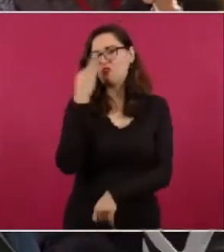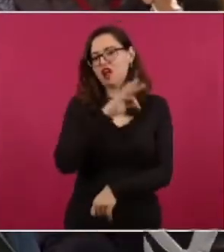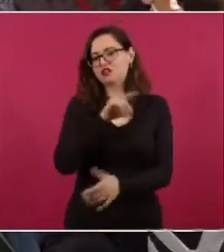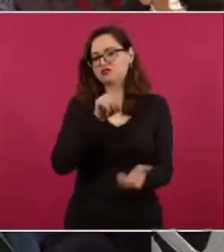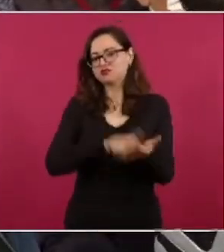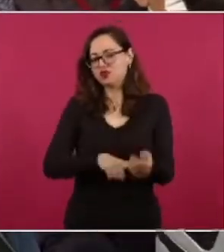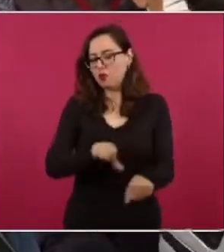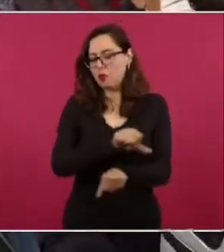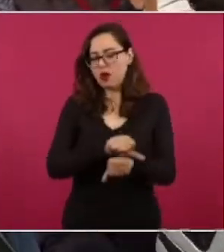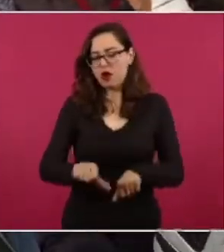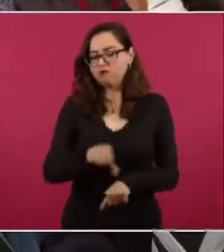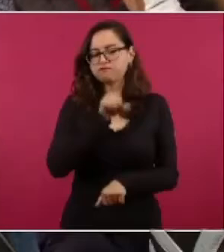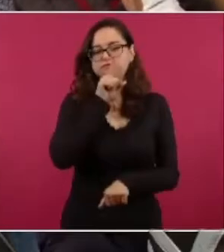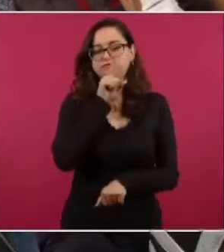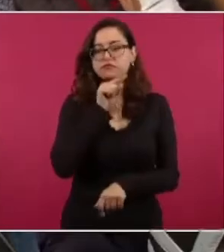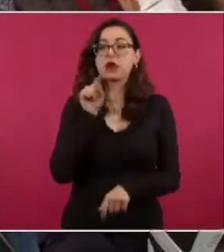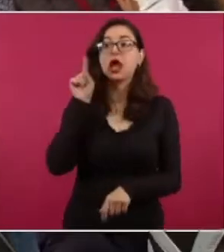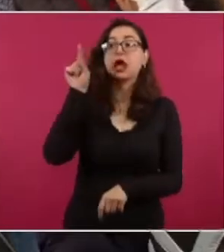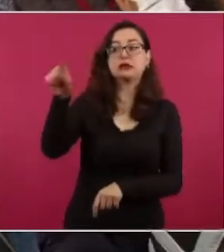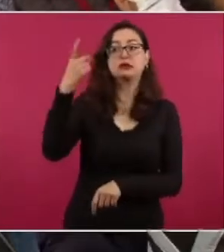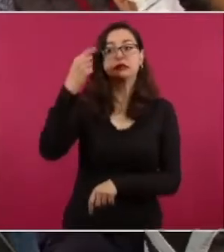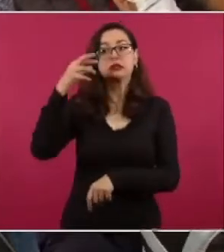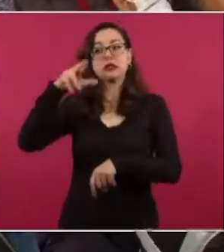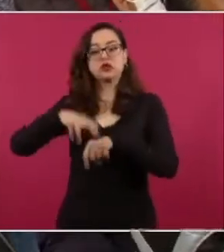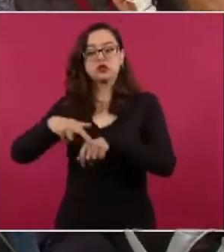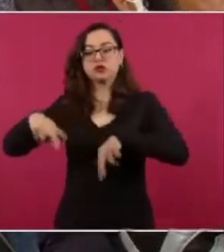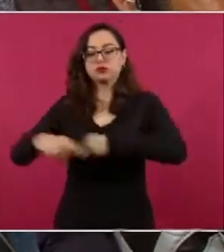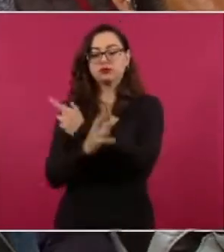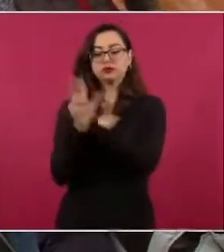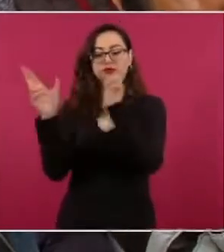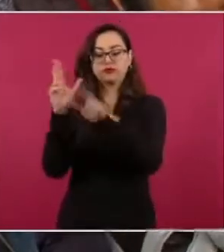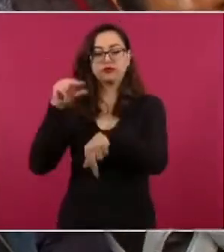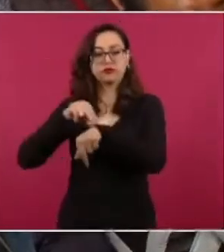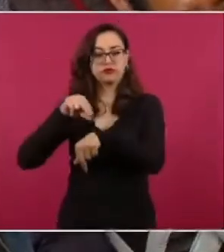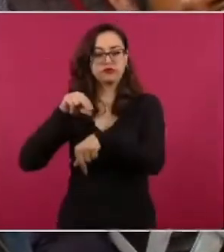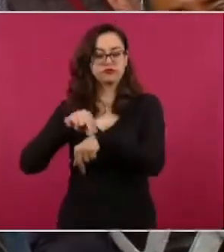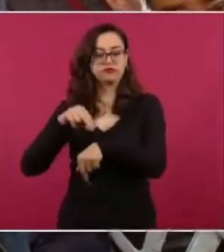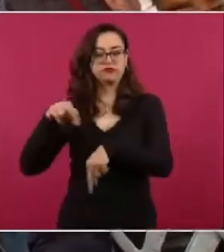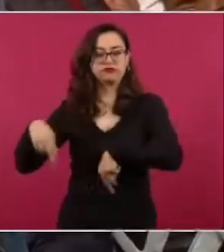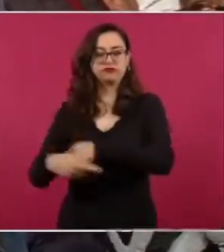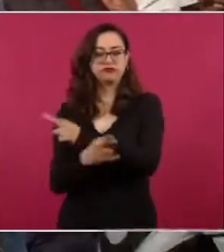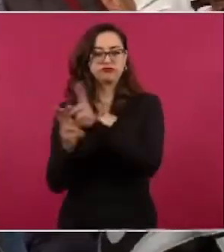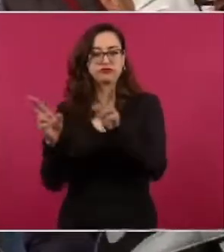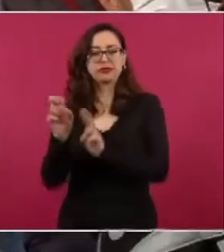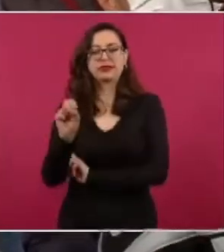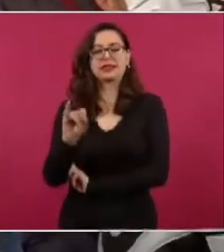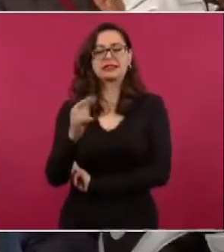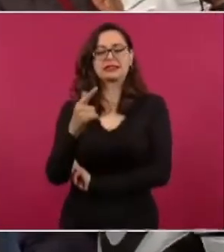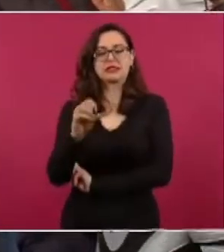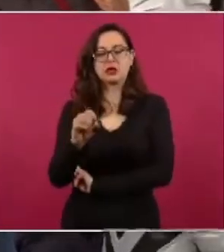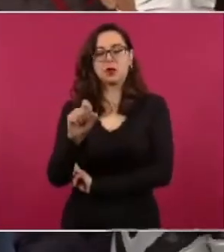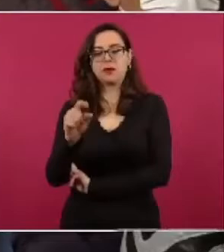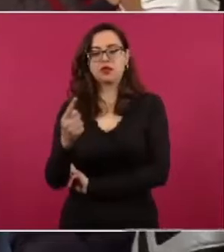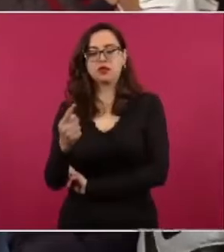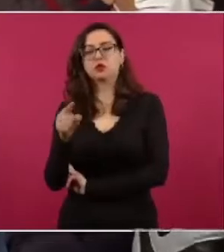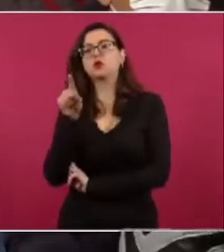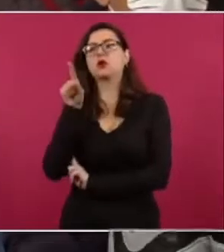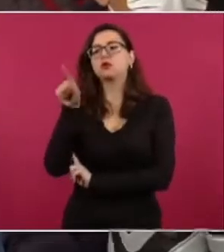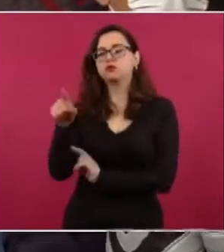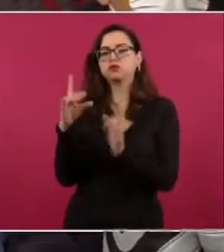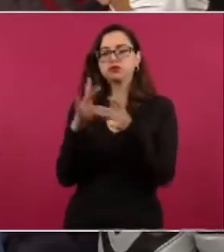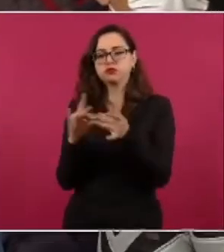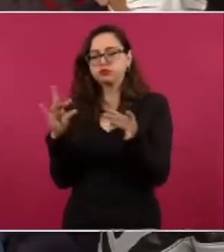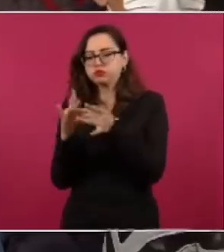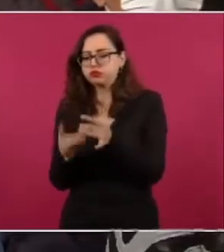Hospital Siglo XXI, que informó que allí existen cirujanos especialistas en biopolímeros.